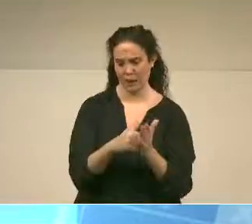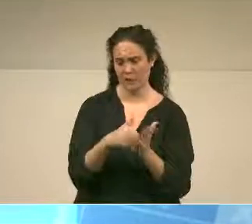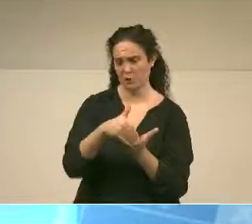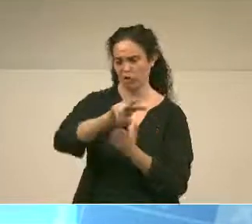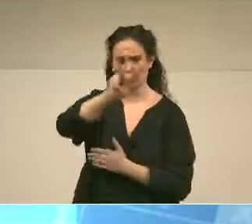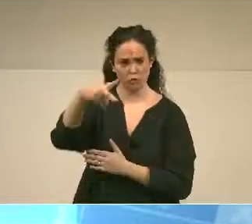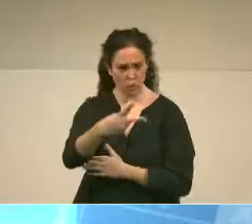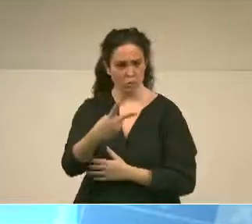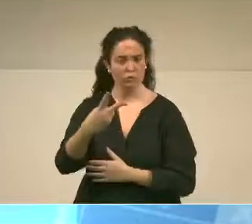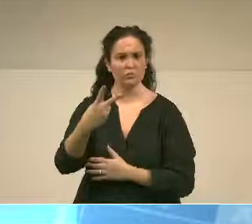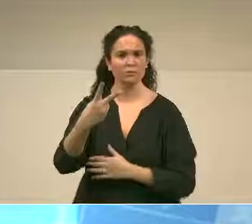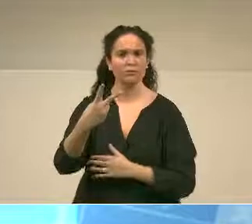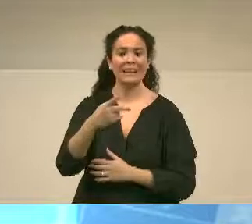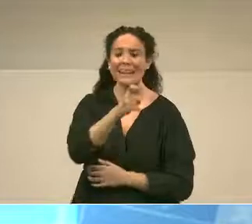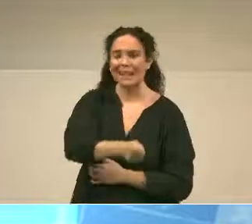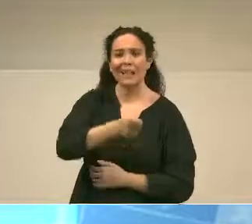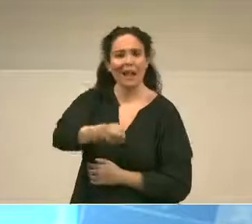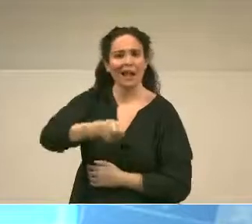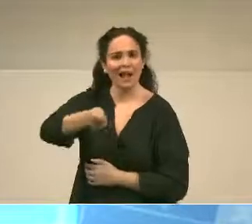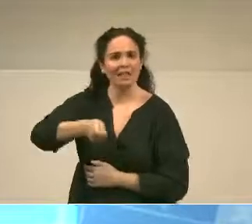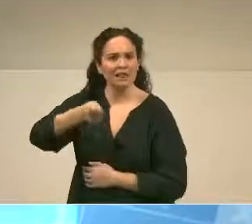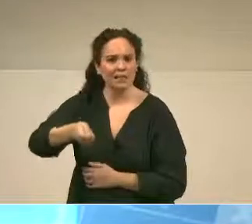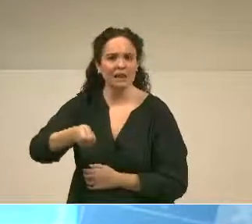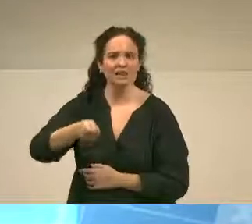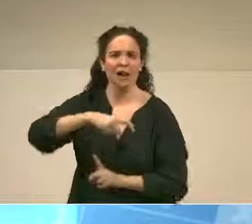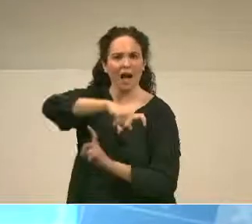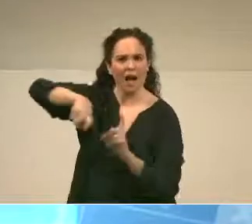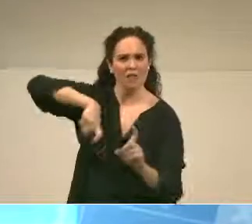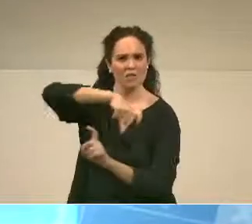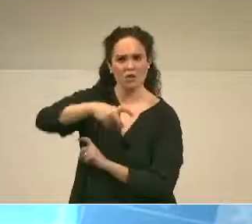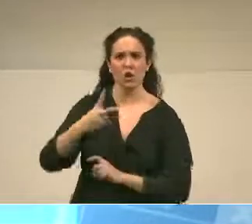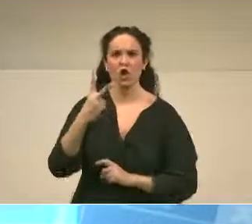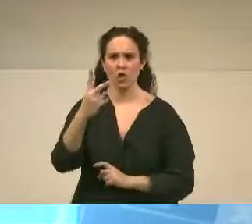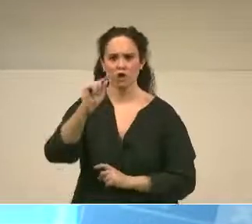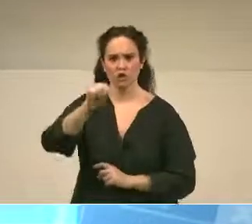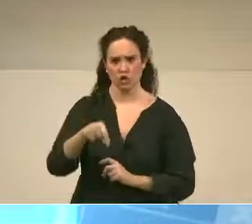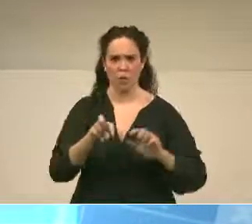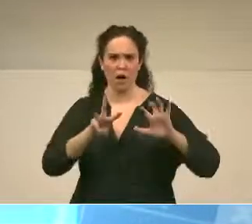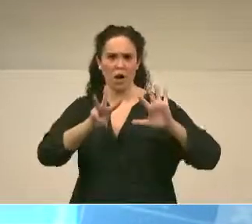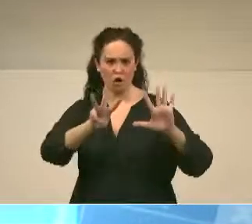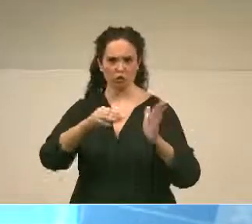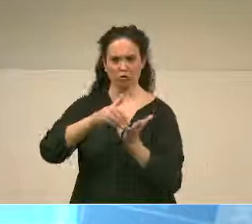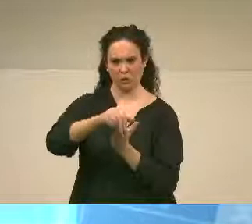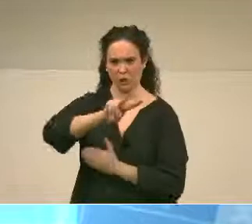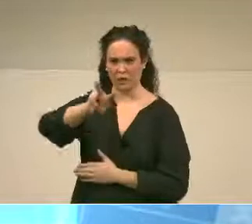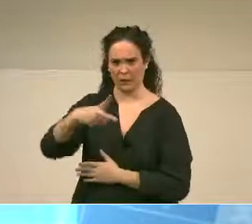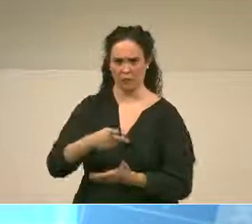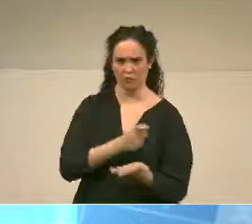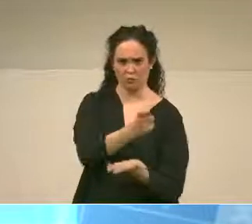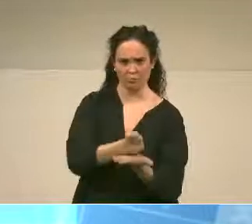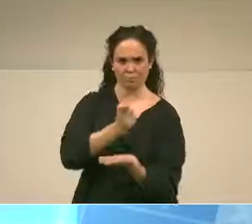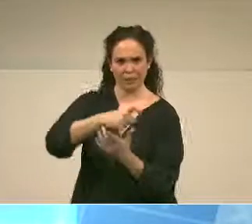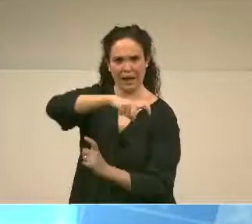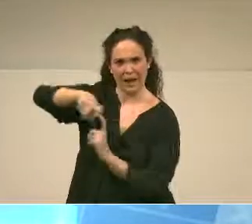aurregi ikusitako errenta ordainketa urtero 2,8 milioi eurotakoa izango da. Con la